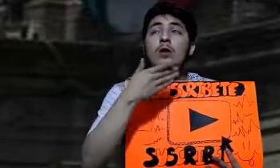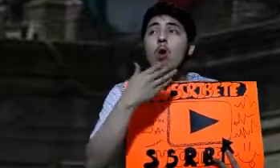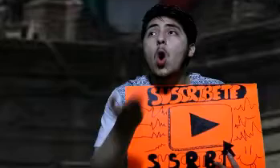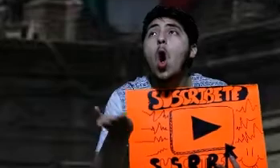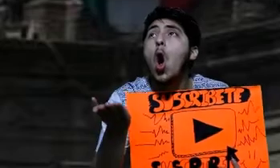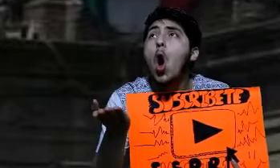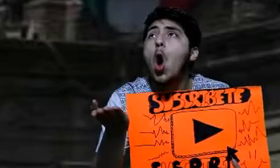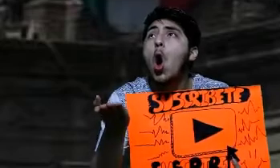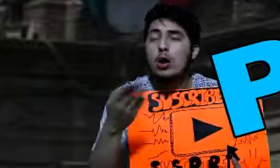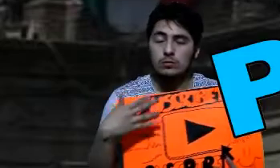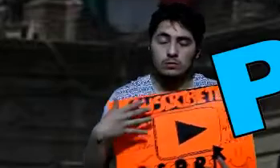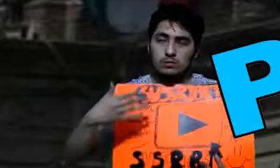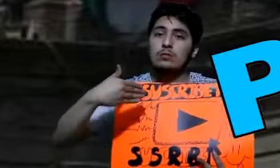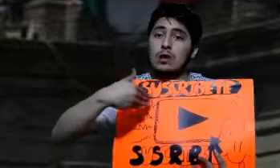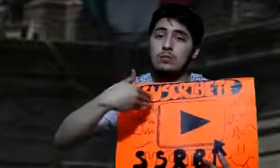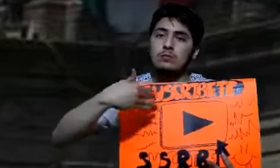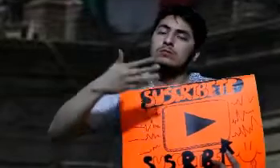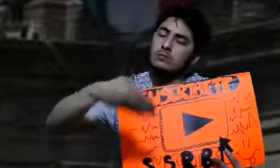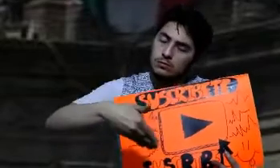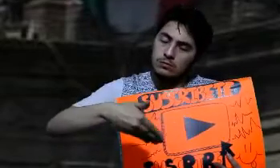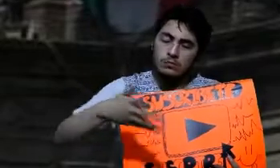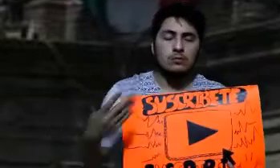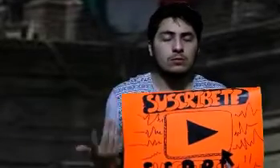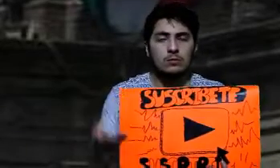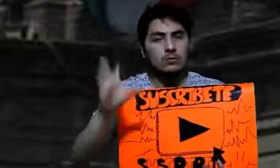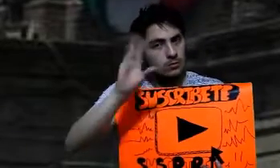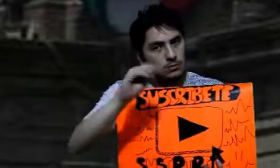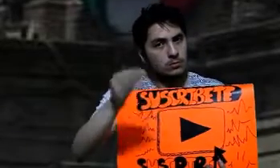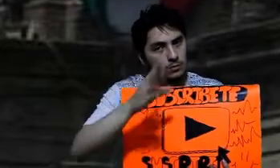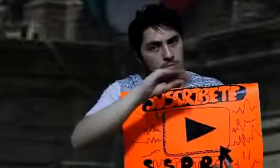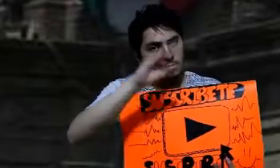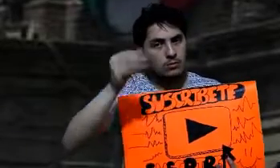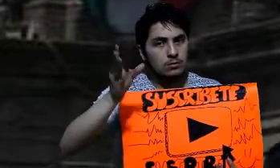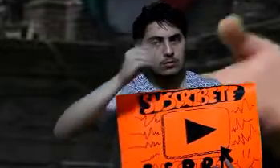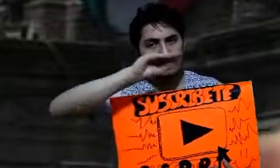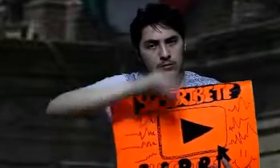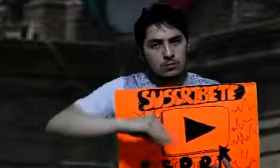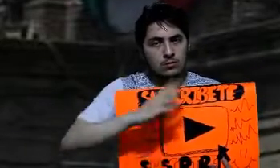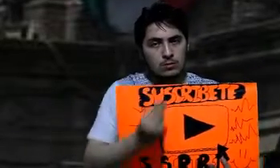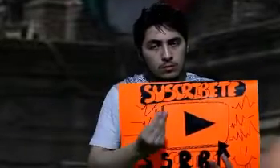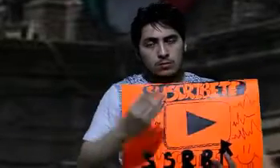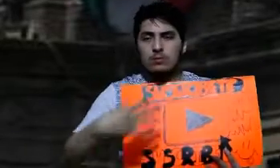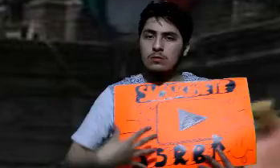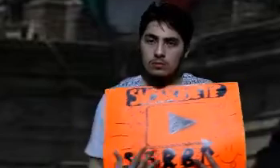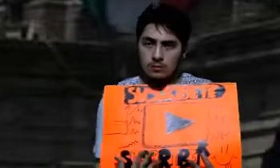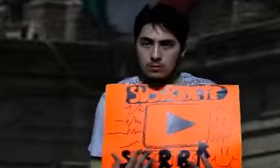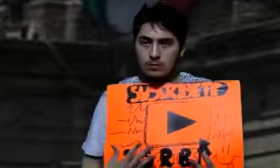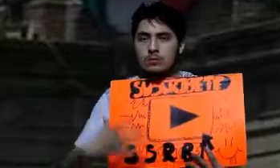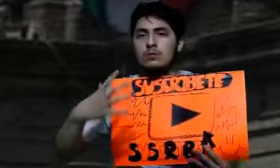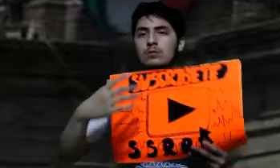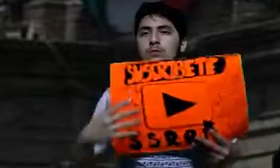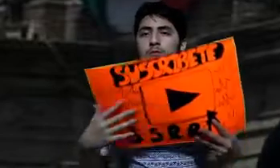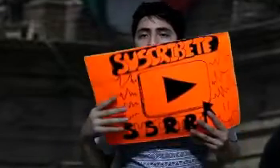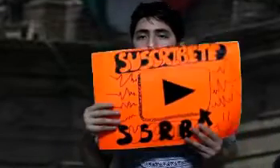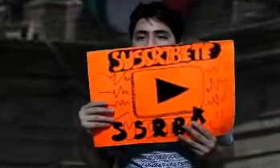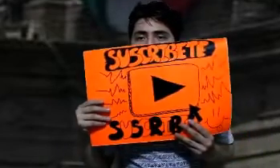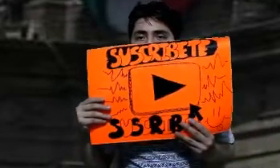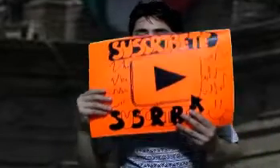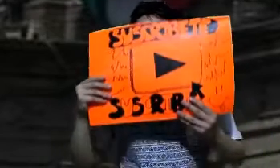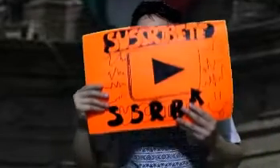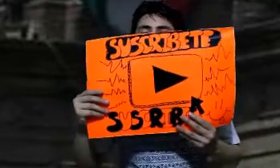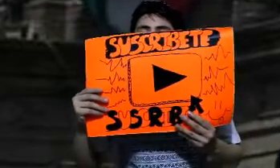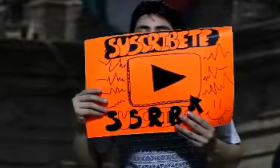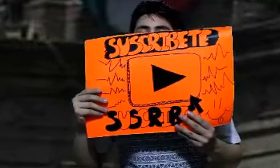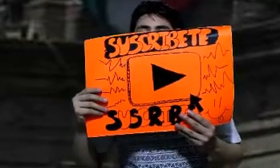si no trabaja, le vamos a dar su pensión. Porque pobrecito, no puede trabajar. No sé por qué, pero necesita su pensión. Porque ya